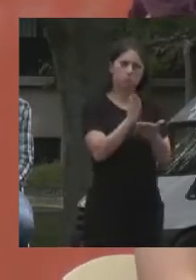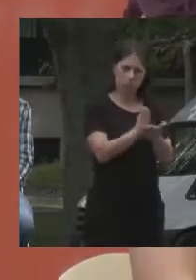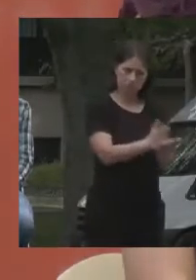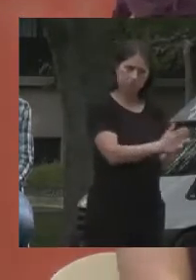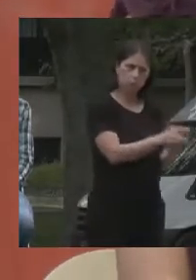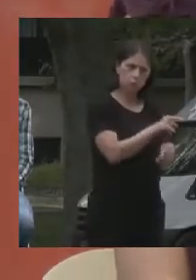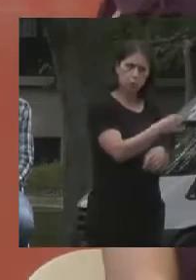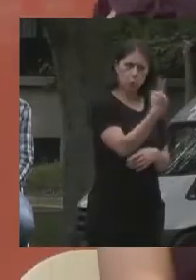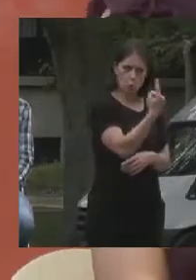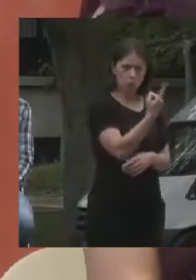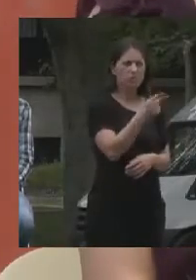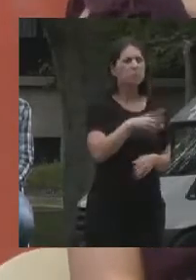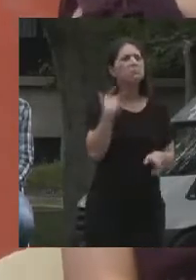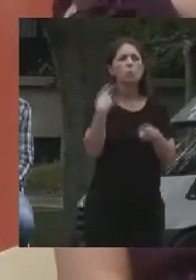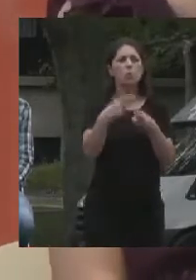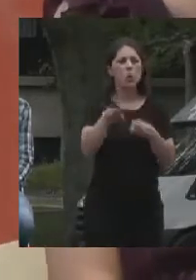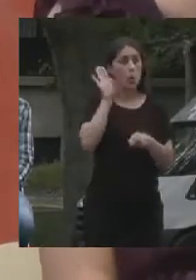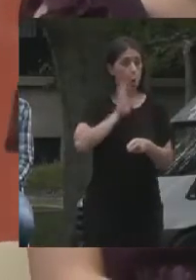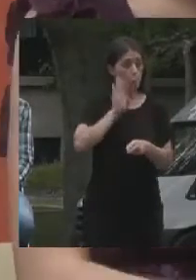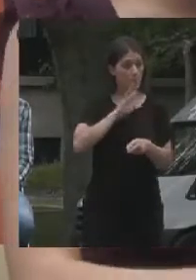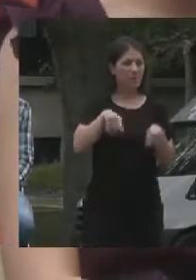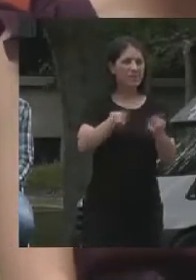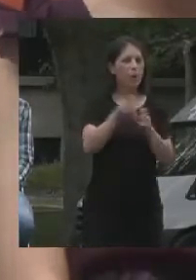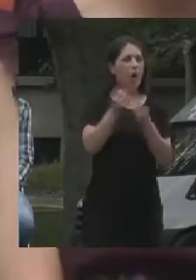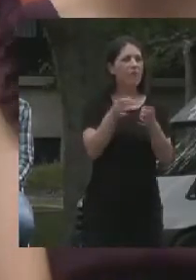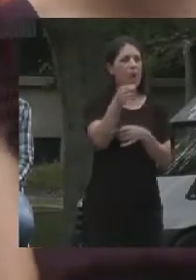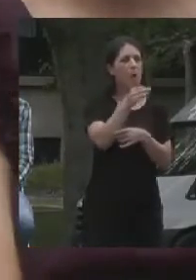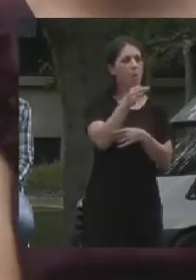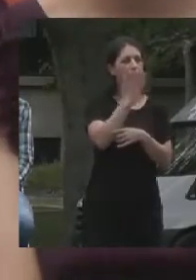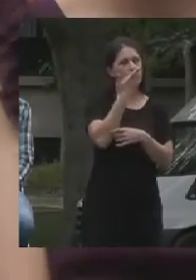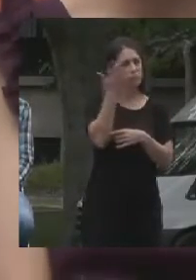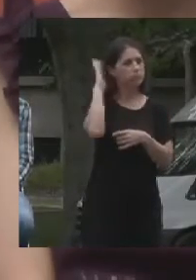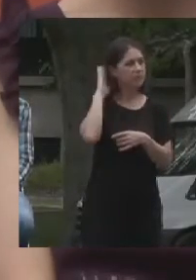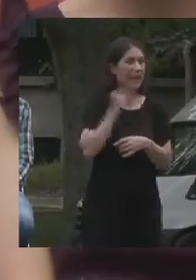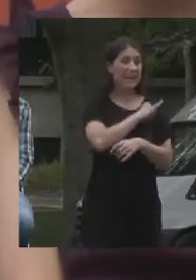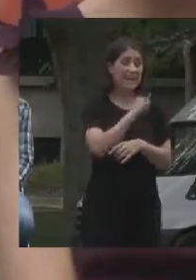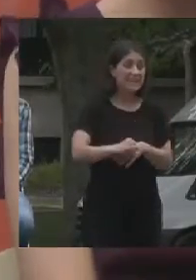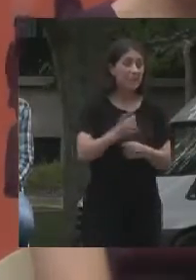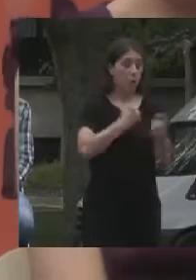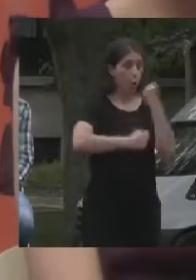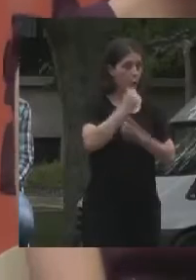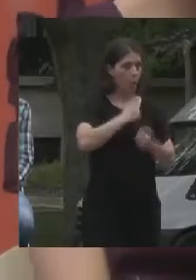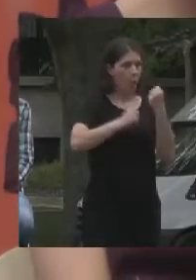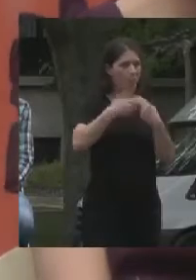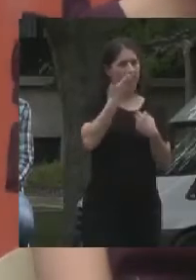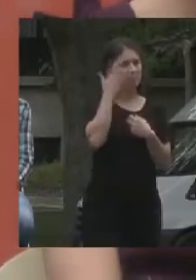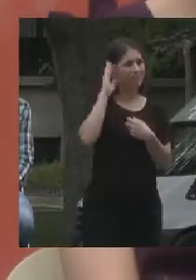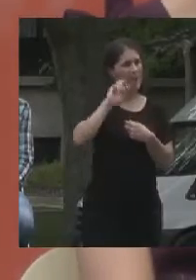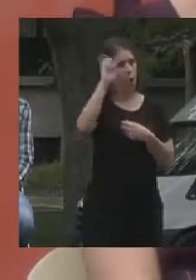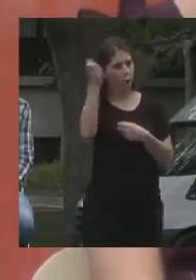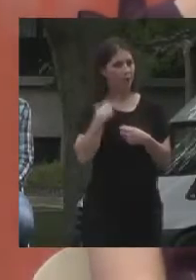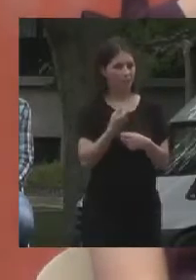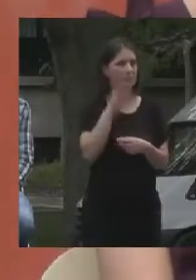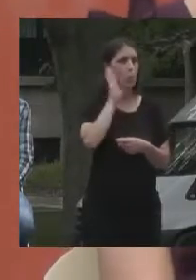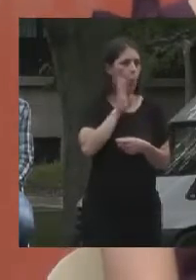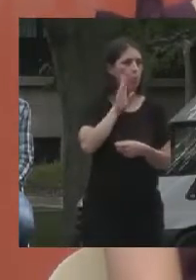A corrupción política é a outra cara da moneda da crise económica. E deso é do que vou falar agora. Vou